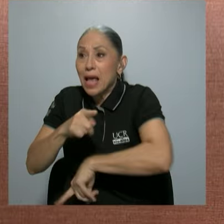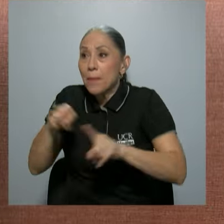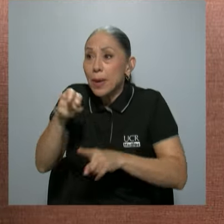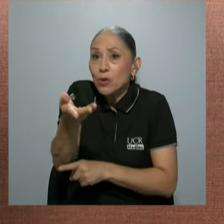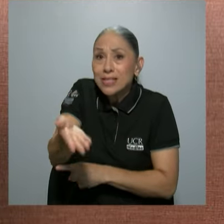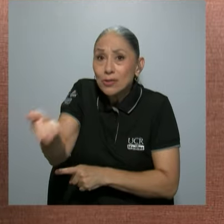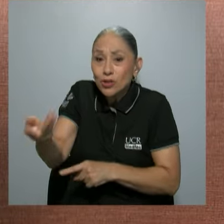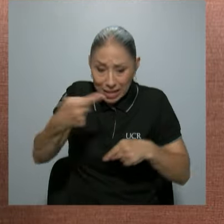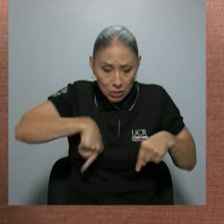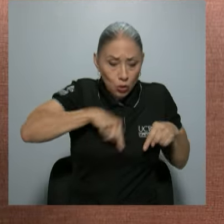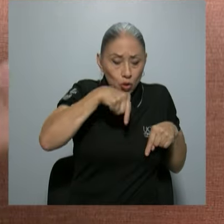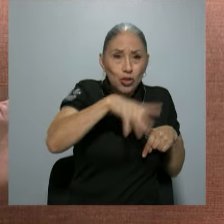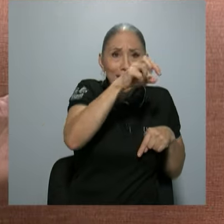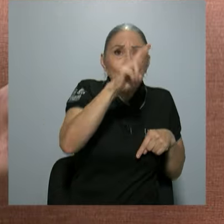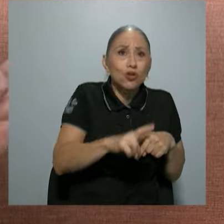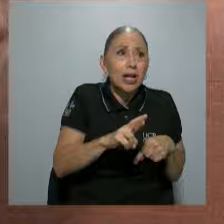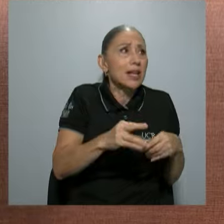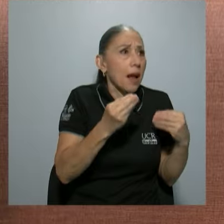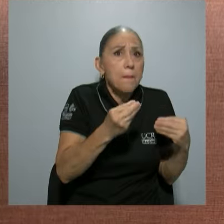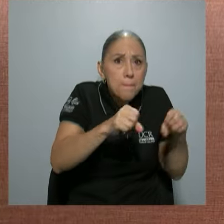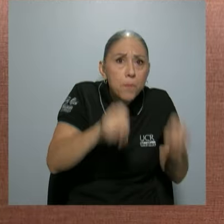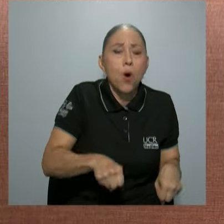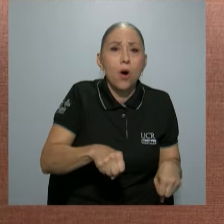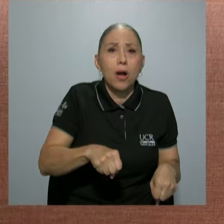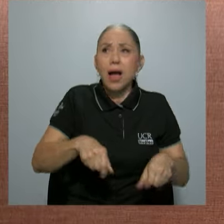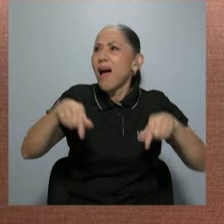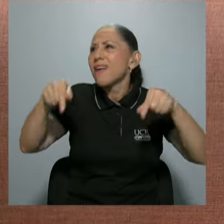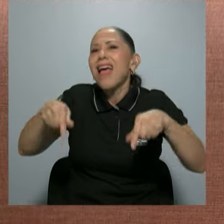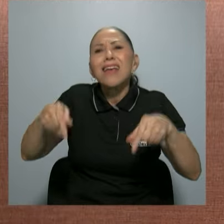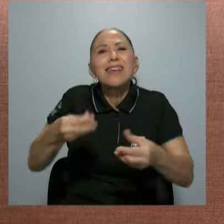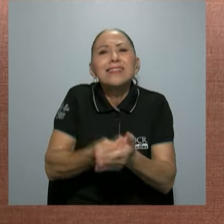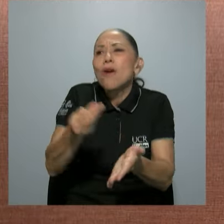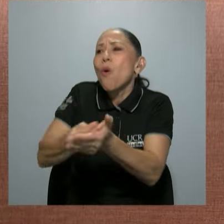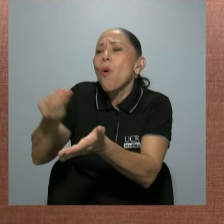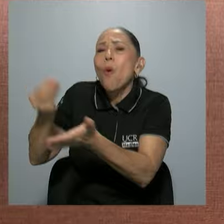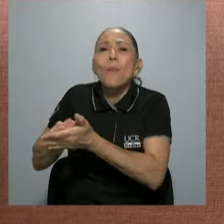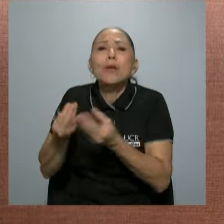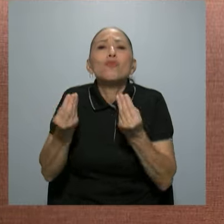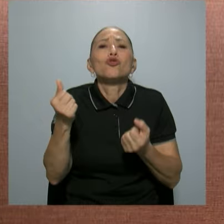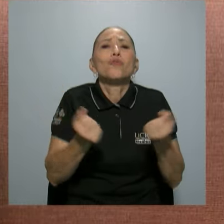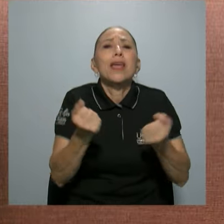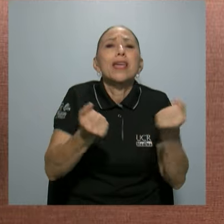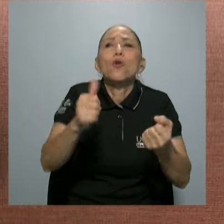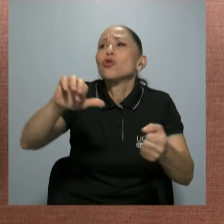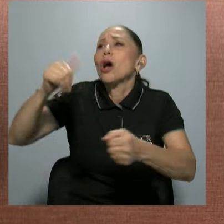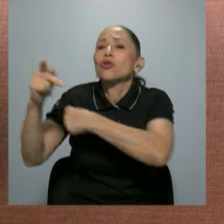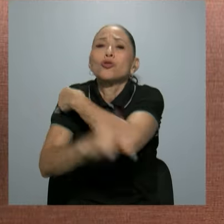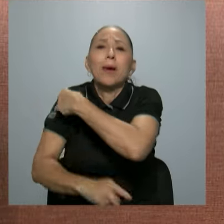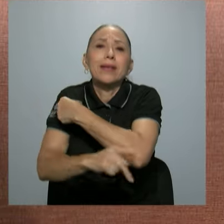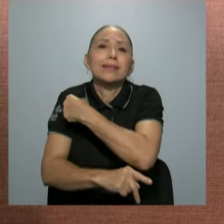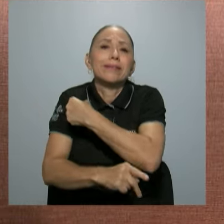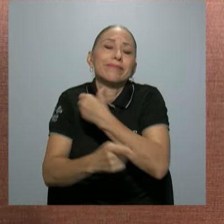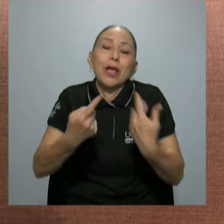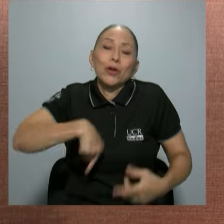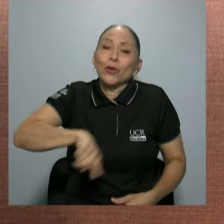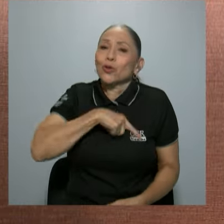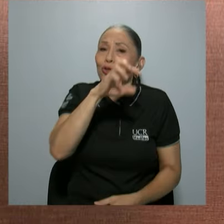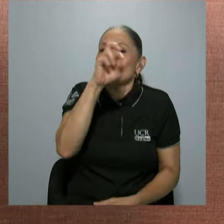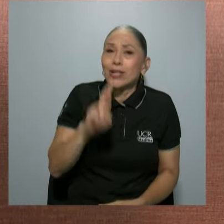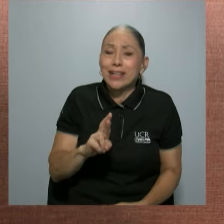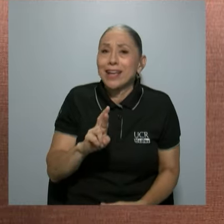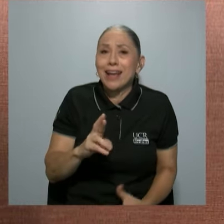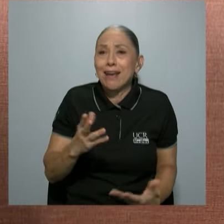una sobreimportación de vehículos, bueno, no importa, esos vehículos nosotros no somos, o sea, ni somos buenos, ni probablemente nunca vamos a